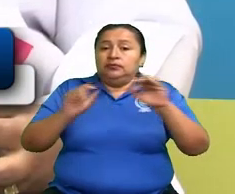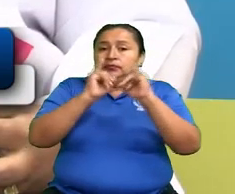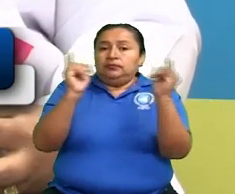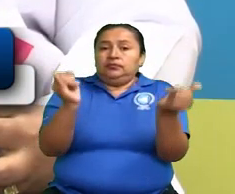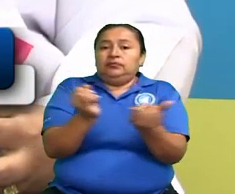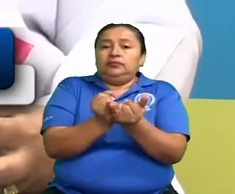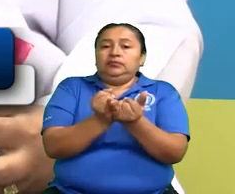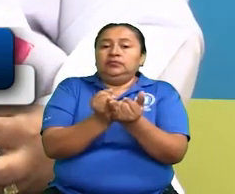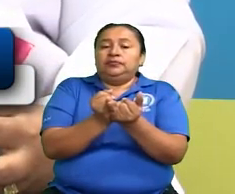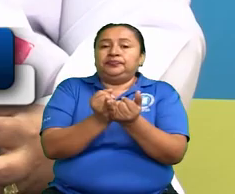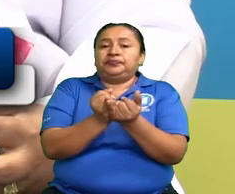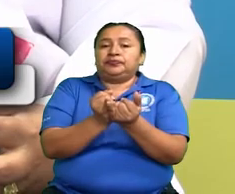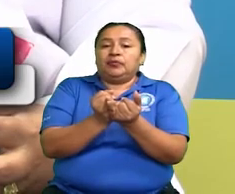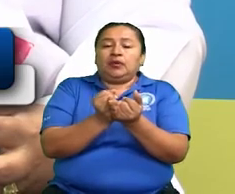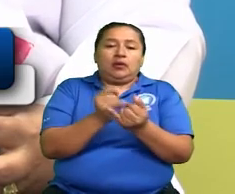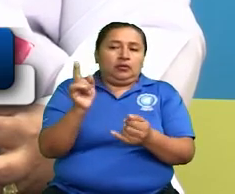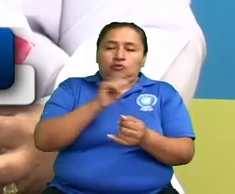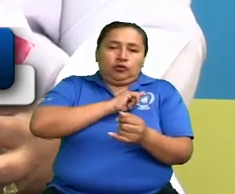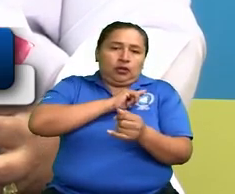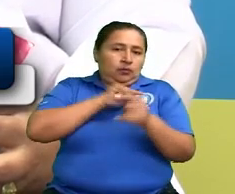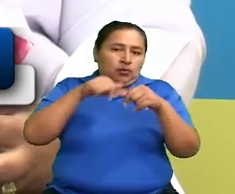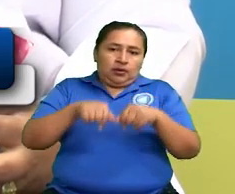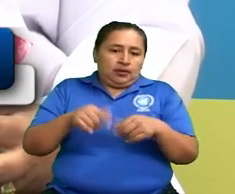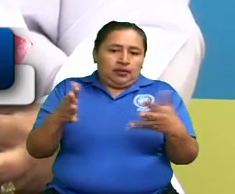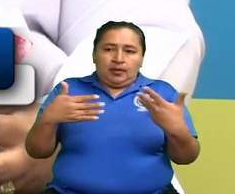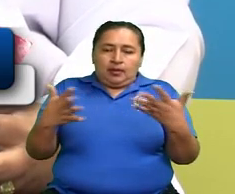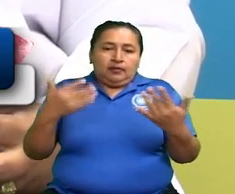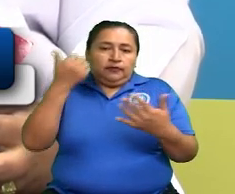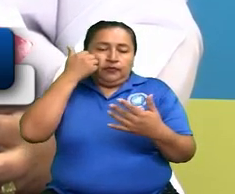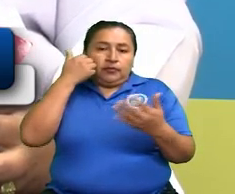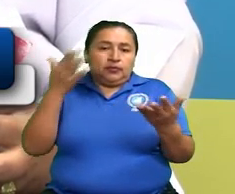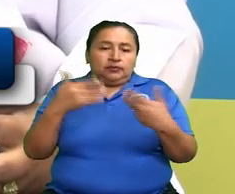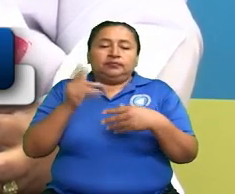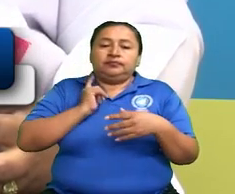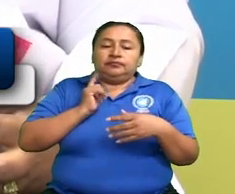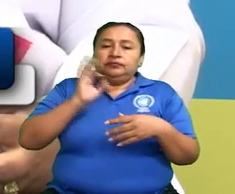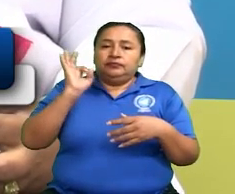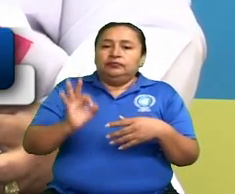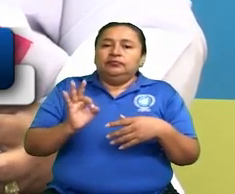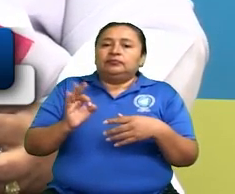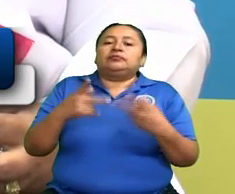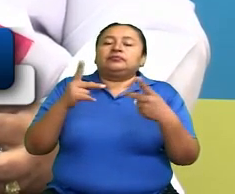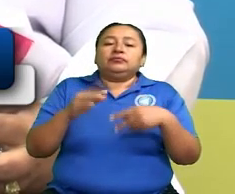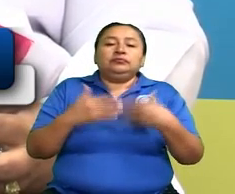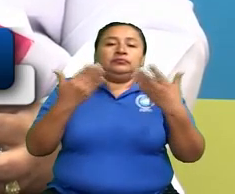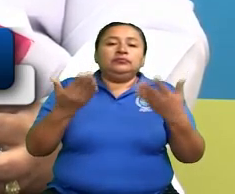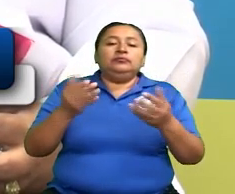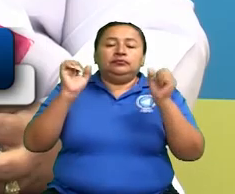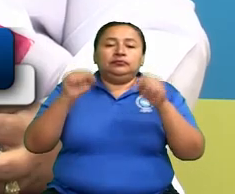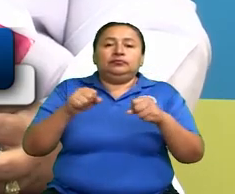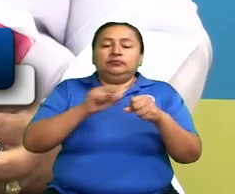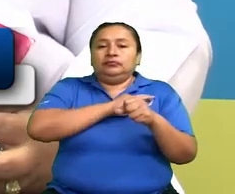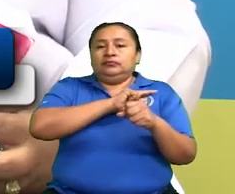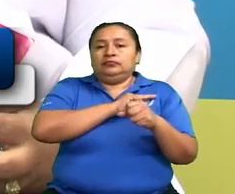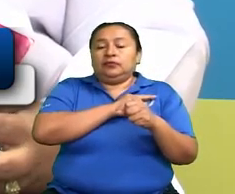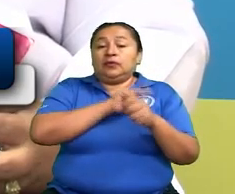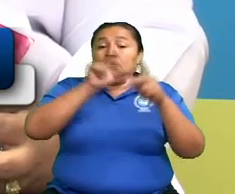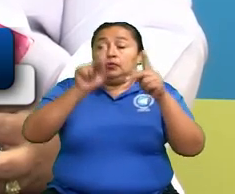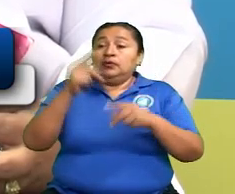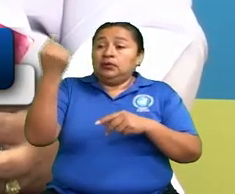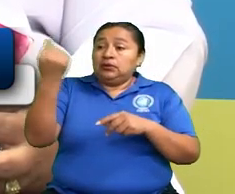internacional, ¿verdad?, que no estamos enfermos y garantizamos que estamos sanos, como también puede ser de que ellos vengan